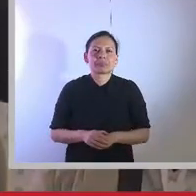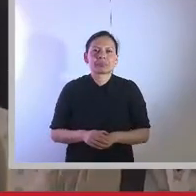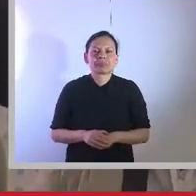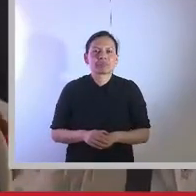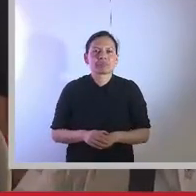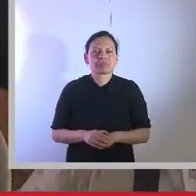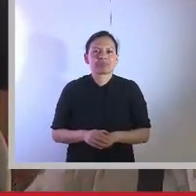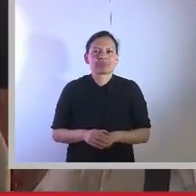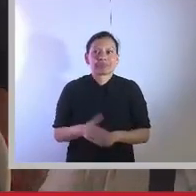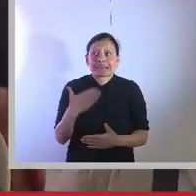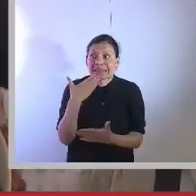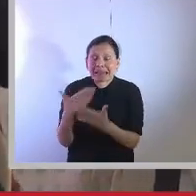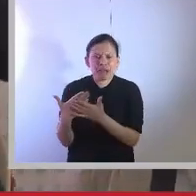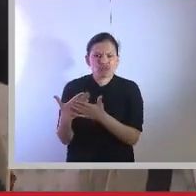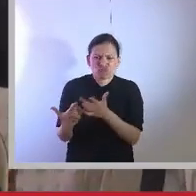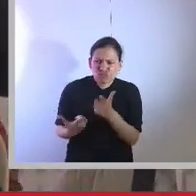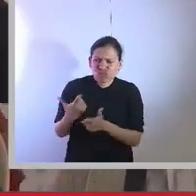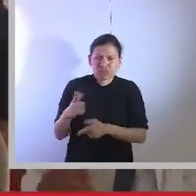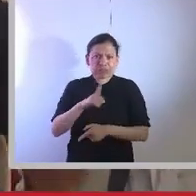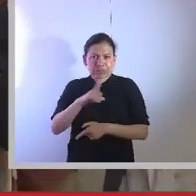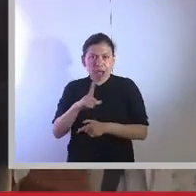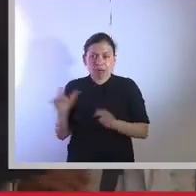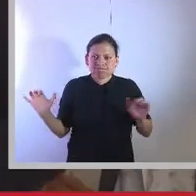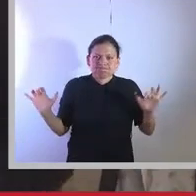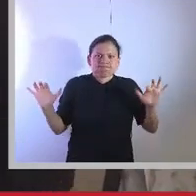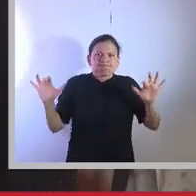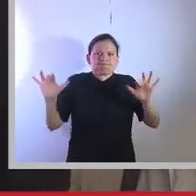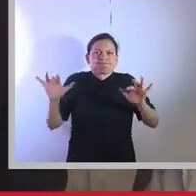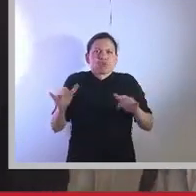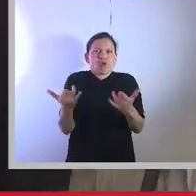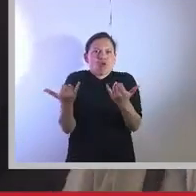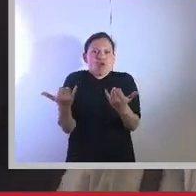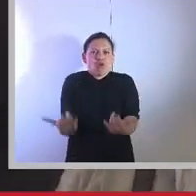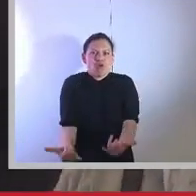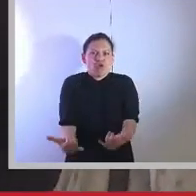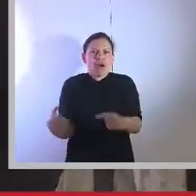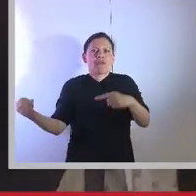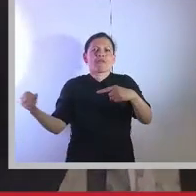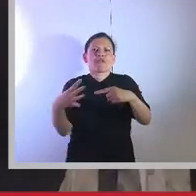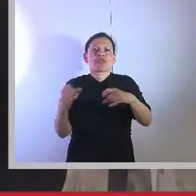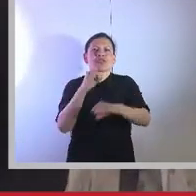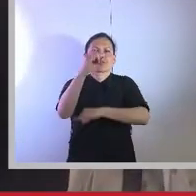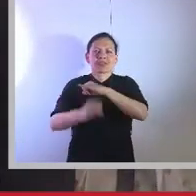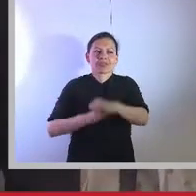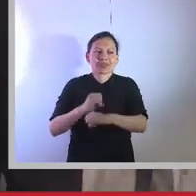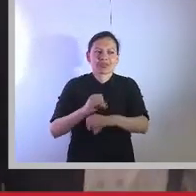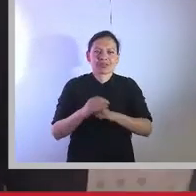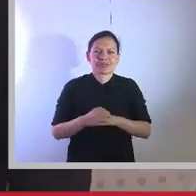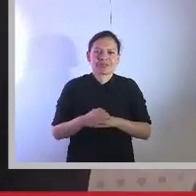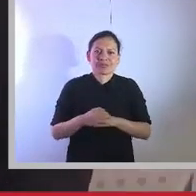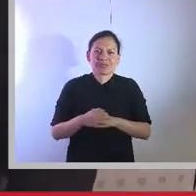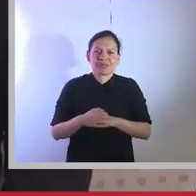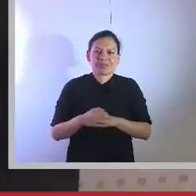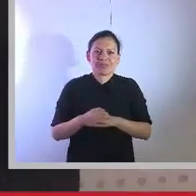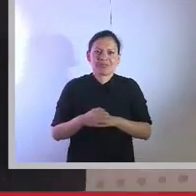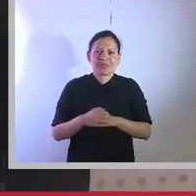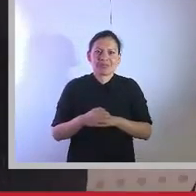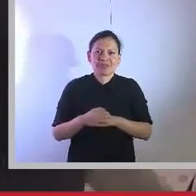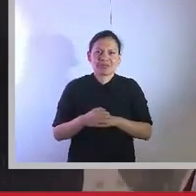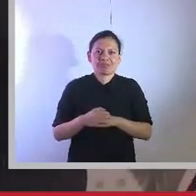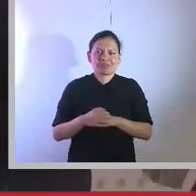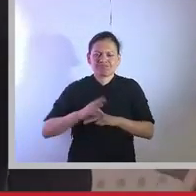es posible que nos encontremos en este foro internacional para